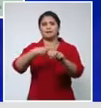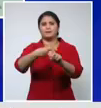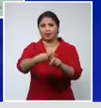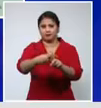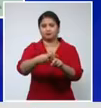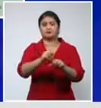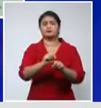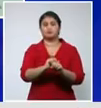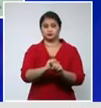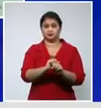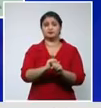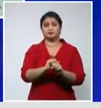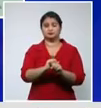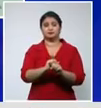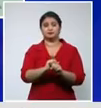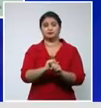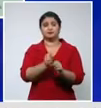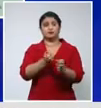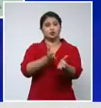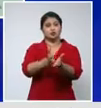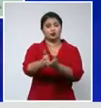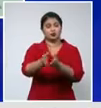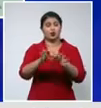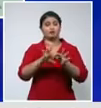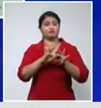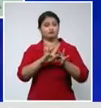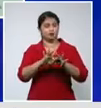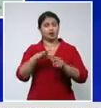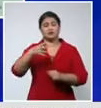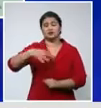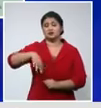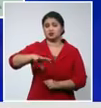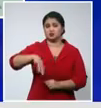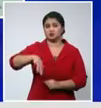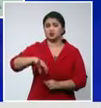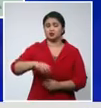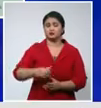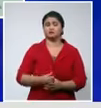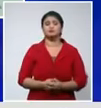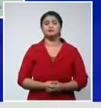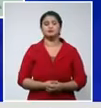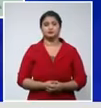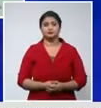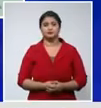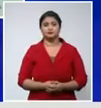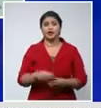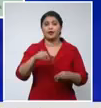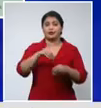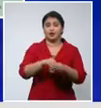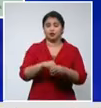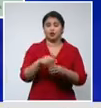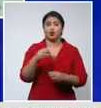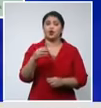abarca en el comportamiento de los casos autóctonos ayer, 10 de sus 13